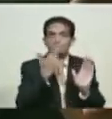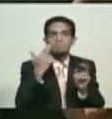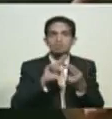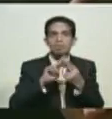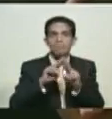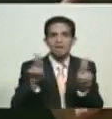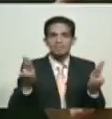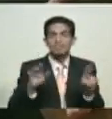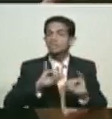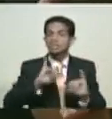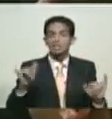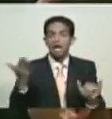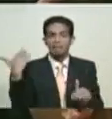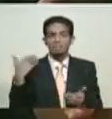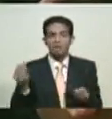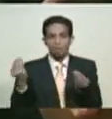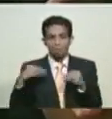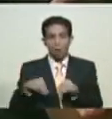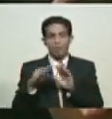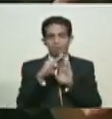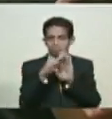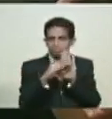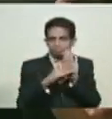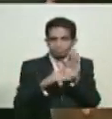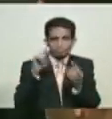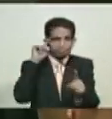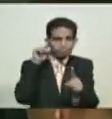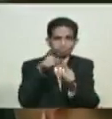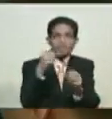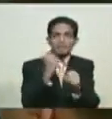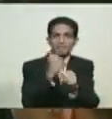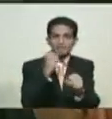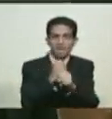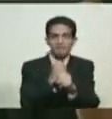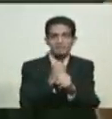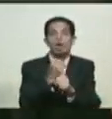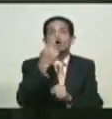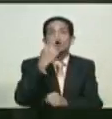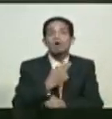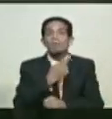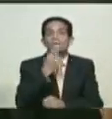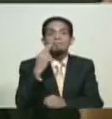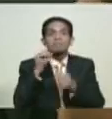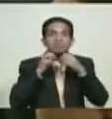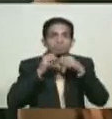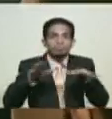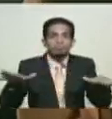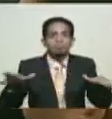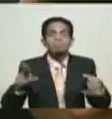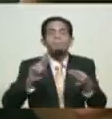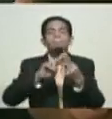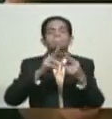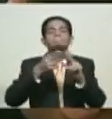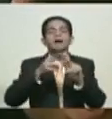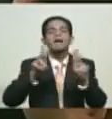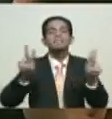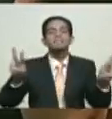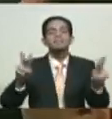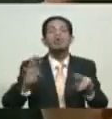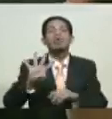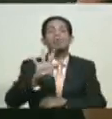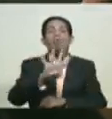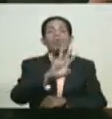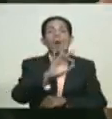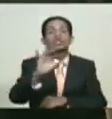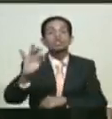una agenda conjunta para trabajar por ese objetivo el compromiso de la radio es por la paz 400 emisoras afiliadas para este objetivo ya están